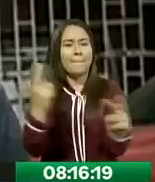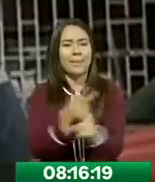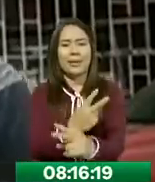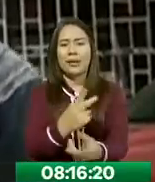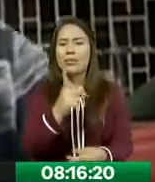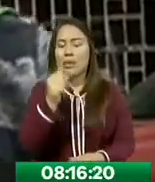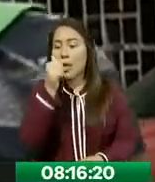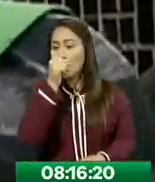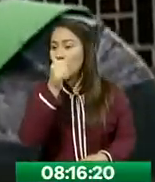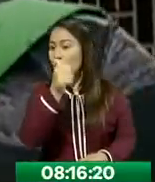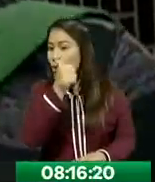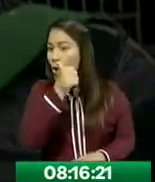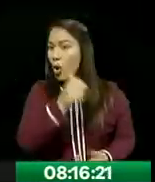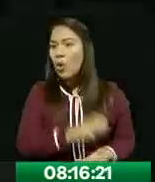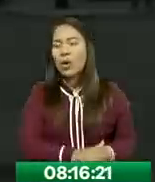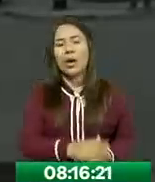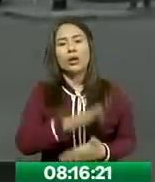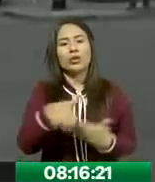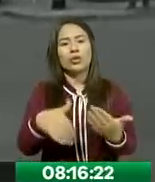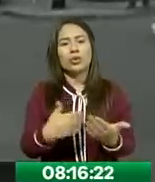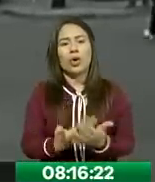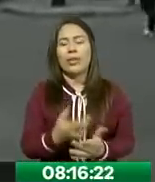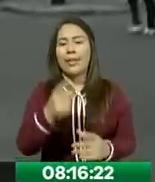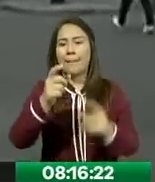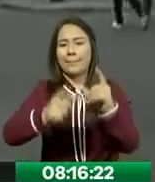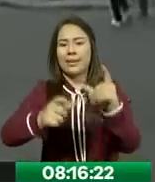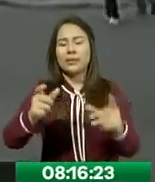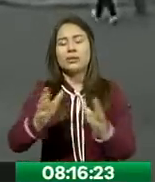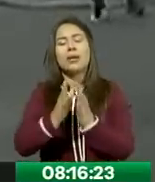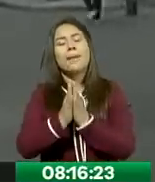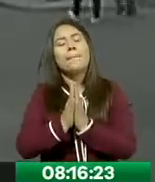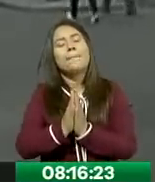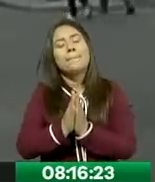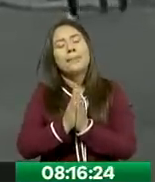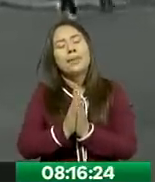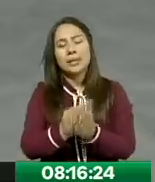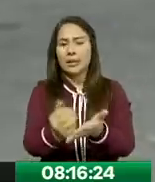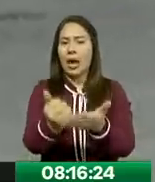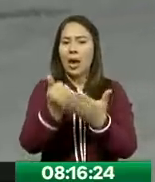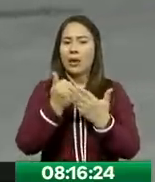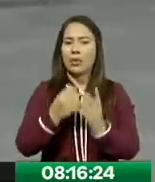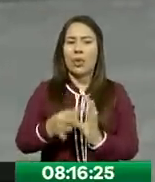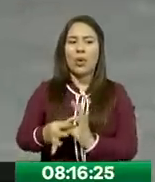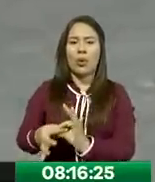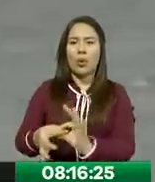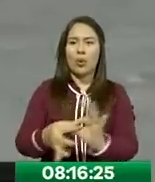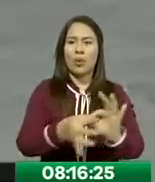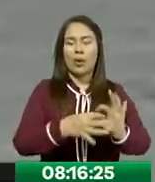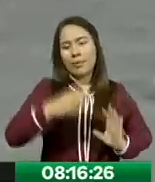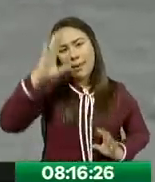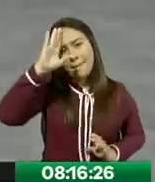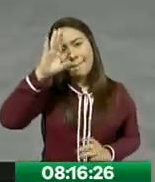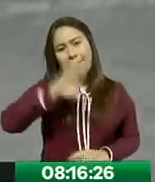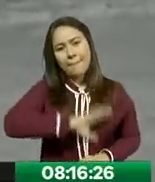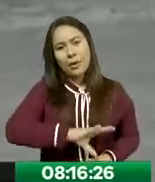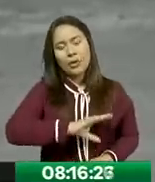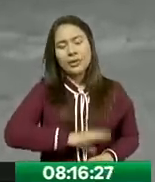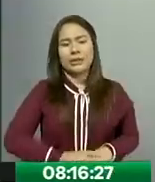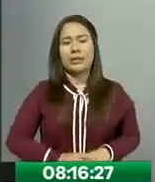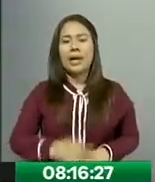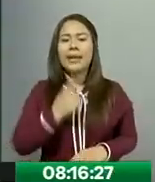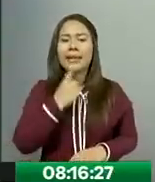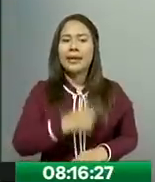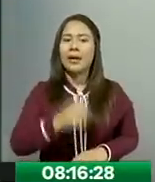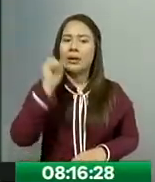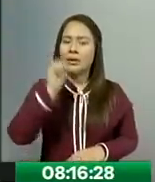las drogas, todo eso sí está bien subido. Moradores de la zona solicitan también ayuda por parte de los elementos policiales. Dicen que sí